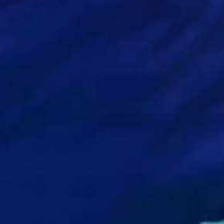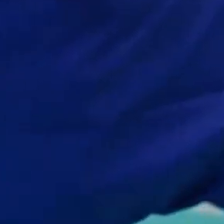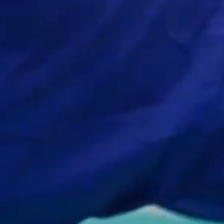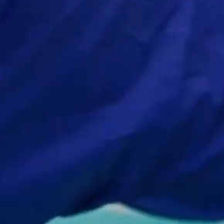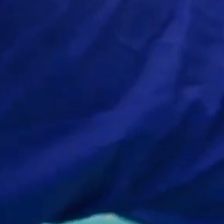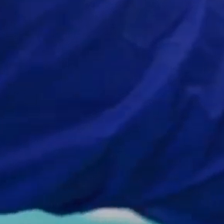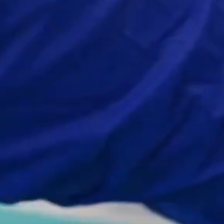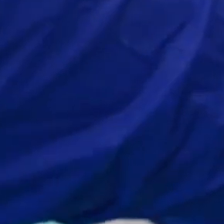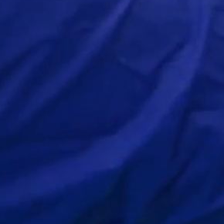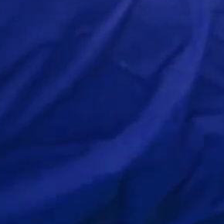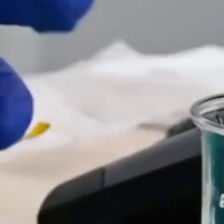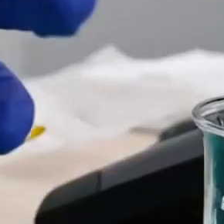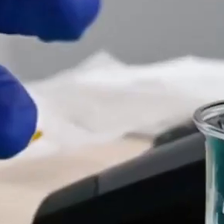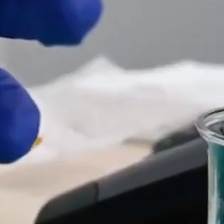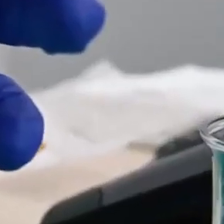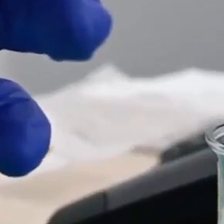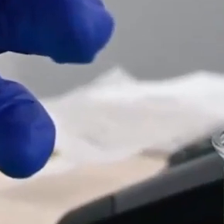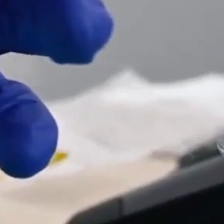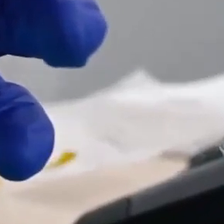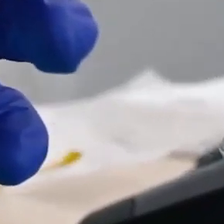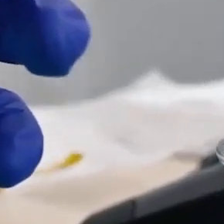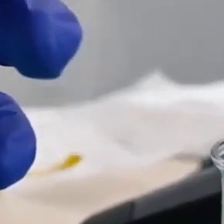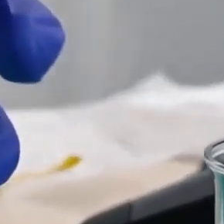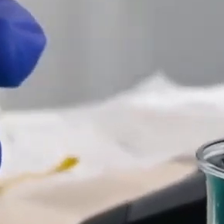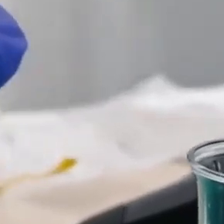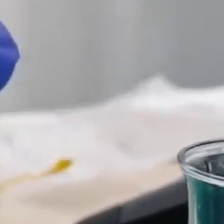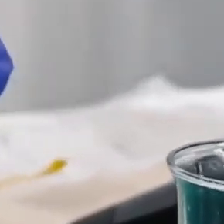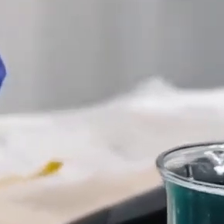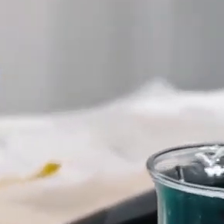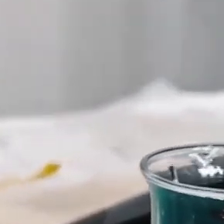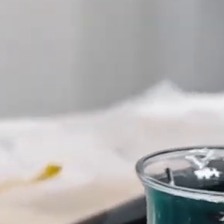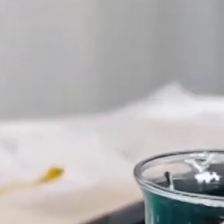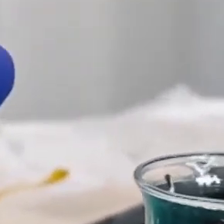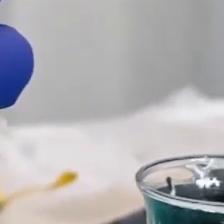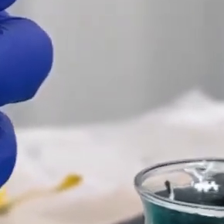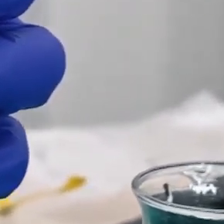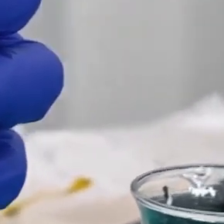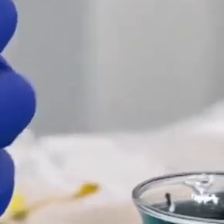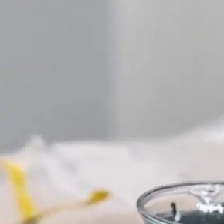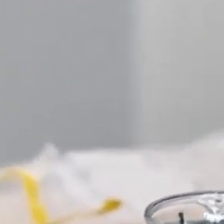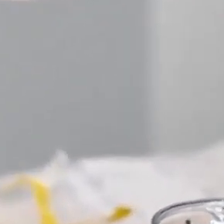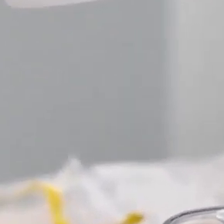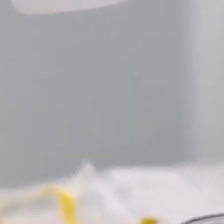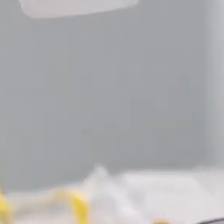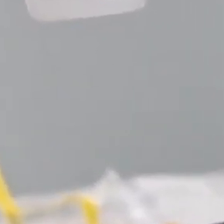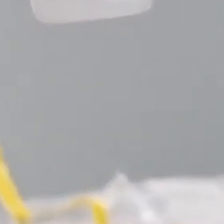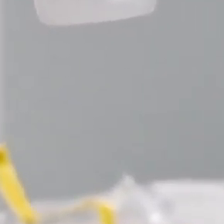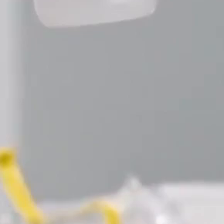superficies afectadas. Además, el estudio comprobó que quienes consumen bebidas azucaradas a diario